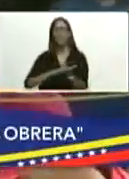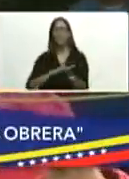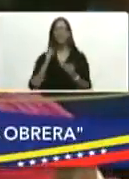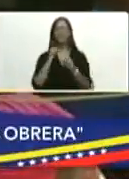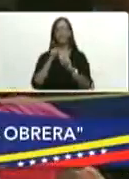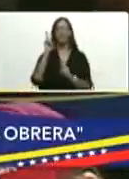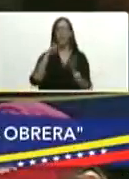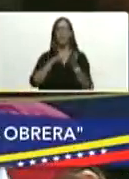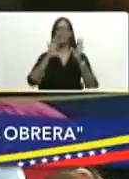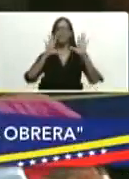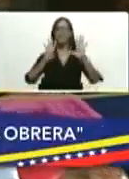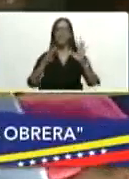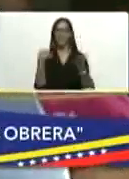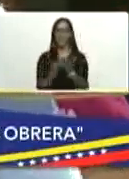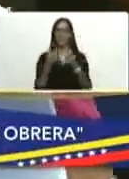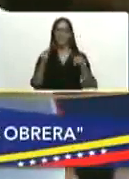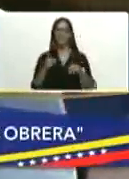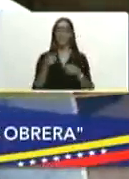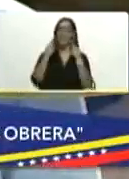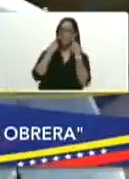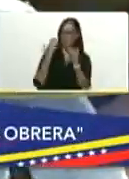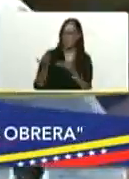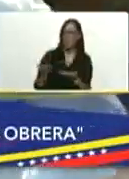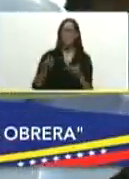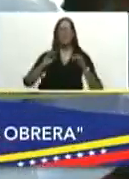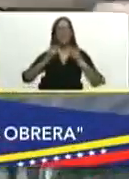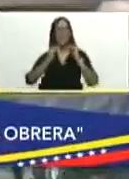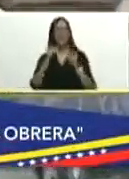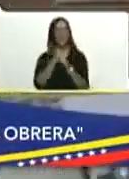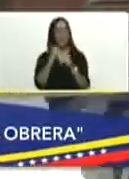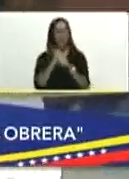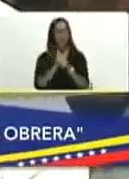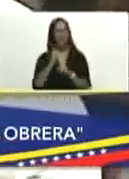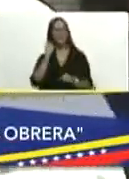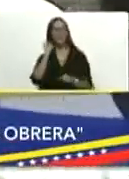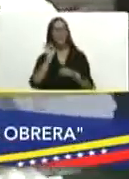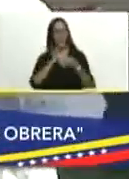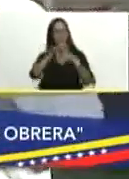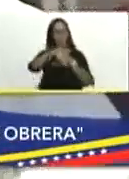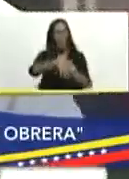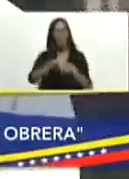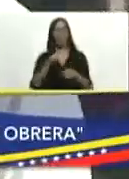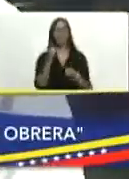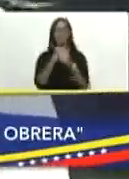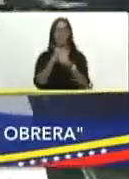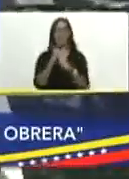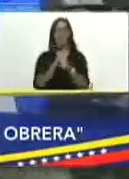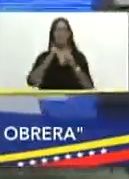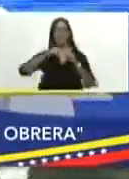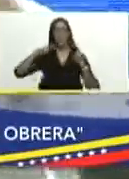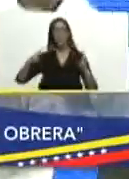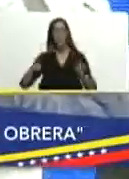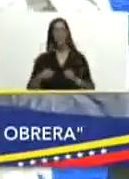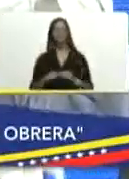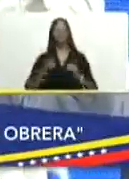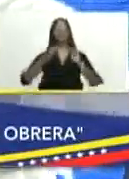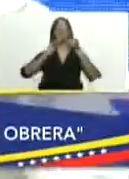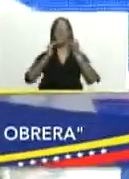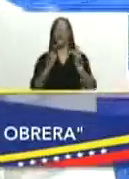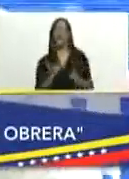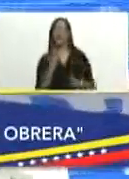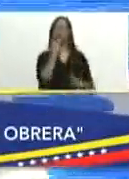el 2019 hasta ahorita Bueno Miren la moral de los trabajadores del guri de las trabajadoras del guri de los trabajadores de moral